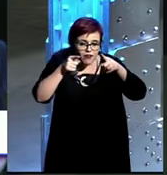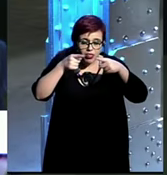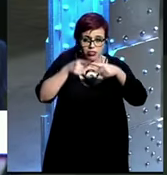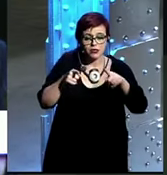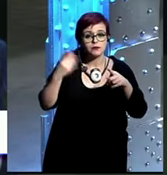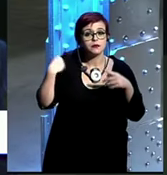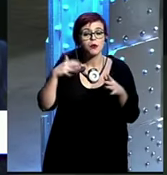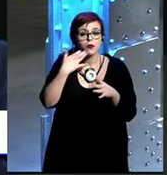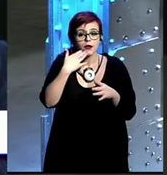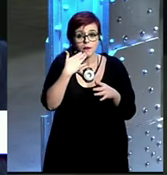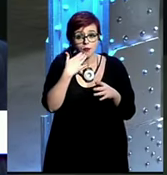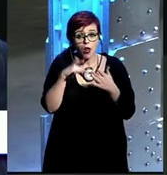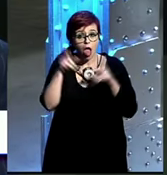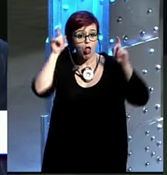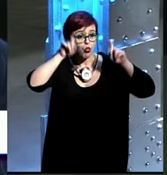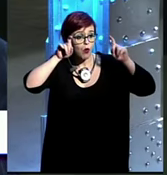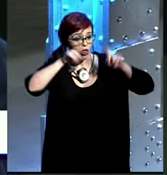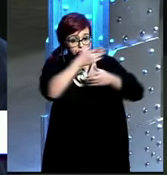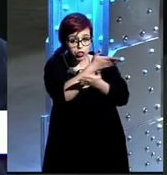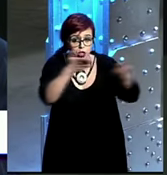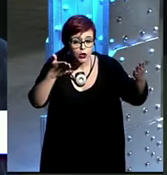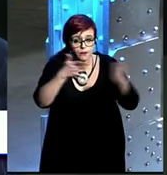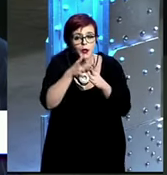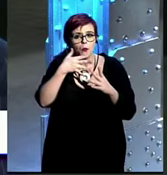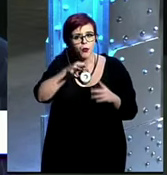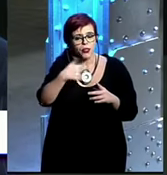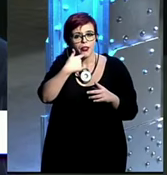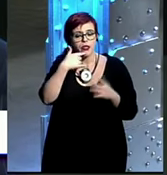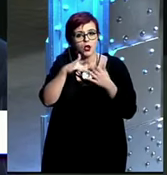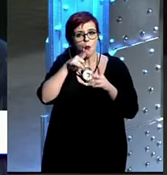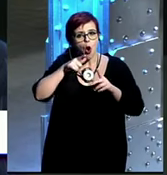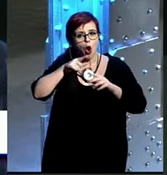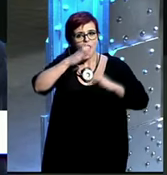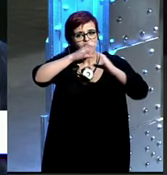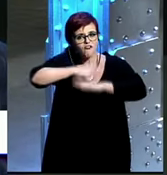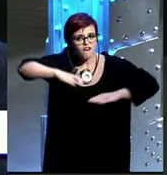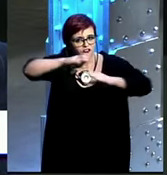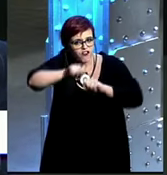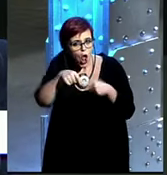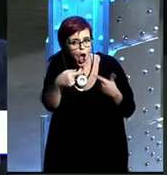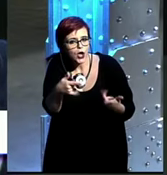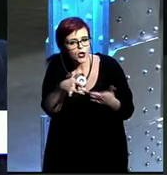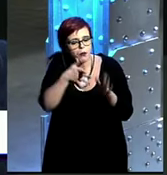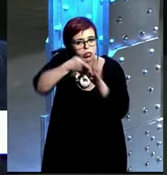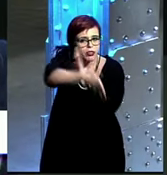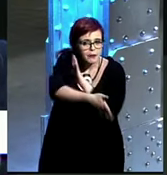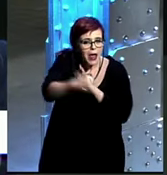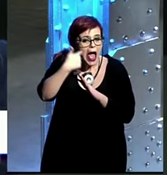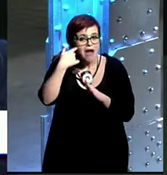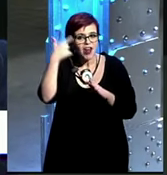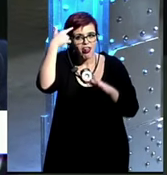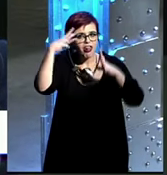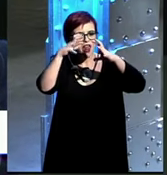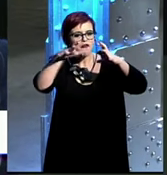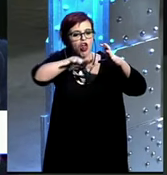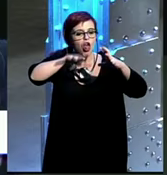describir la educación que tiene la mayor parte de la gente en términos biológicos, si fuéramos lo suficientemente sofisticados como para ubicarlo en el